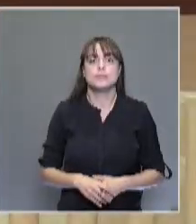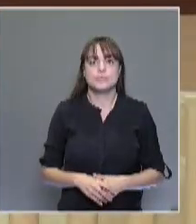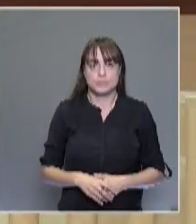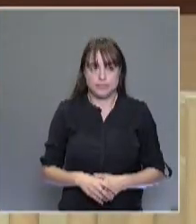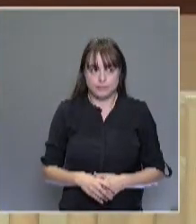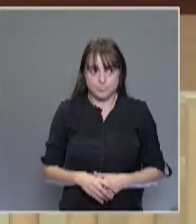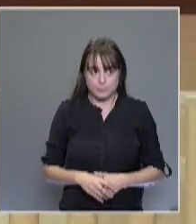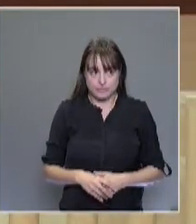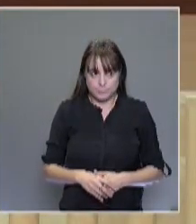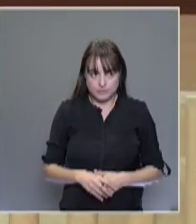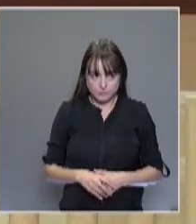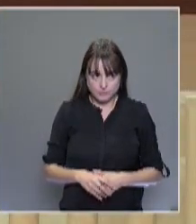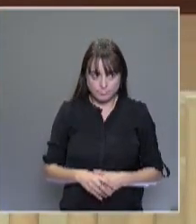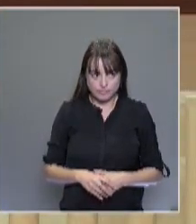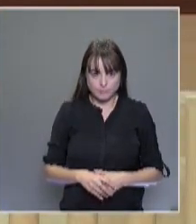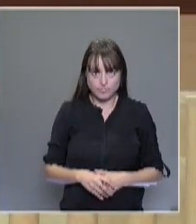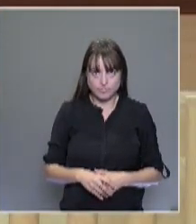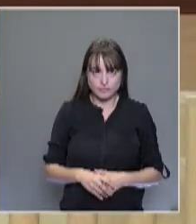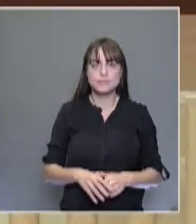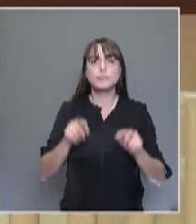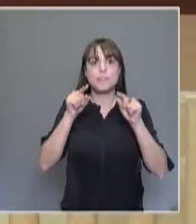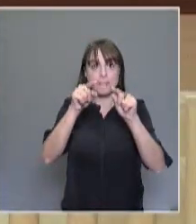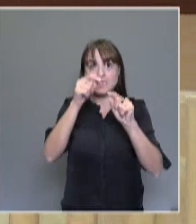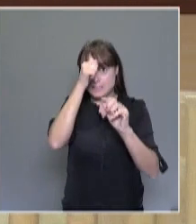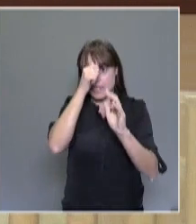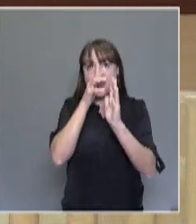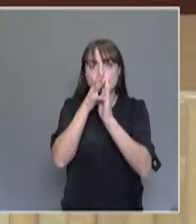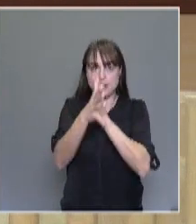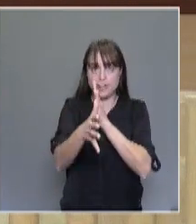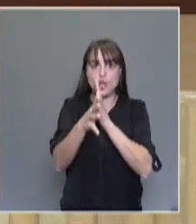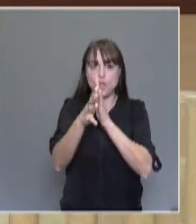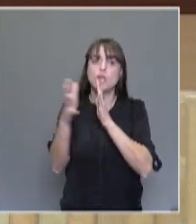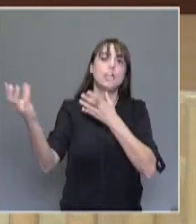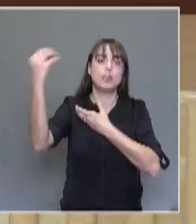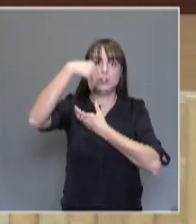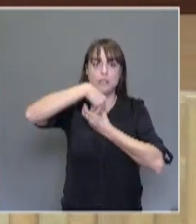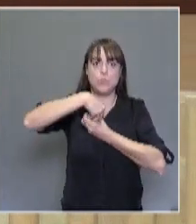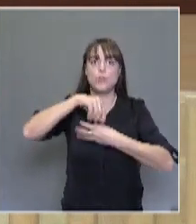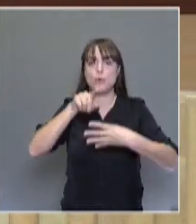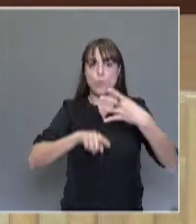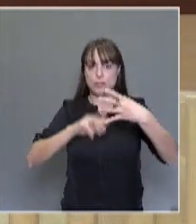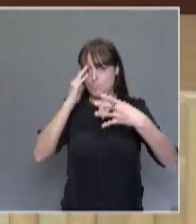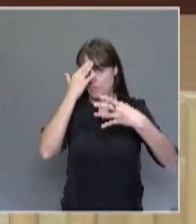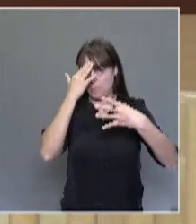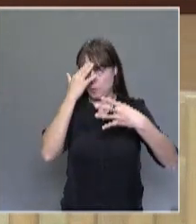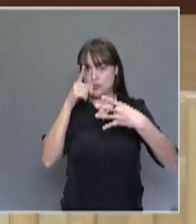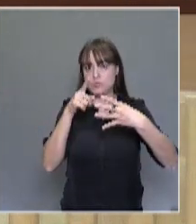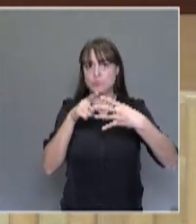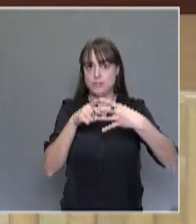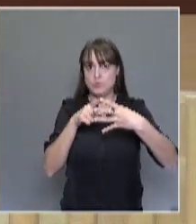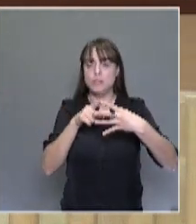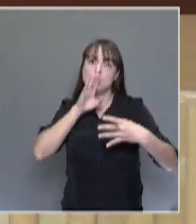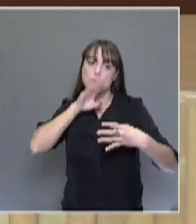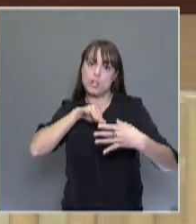entonces bueno Y entonces en est esta definición engloba cuatro principios O sea la de